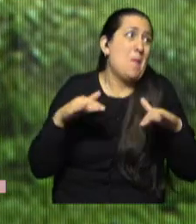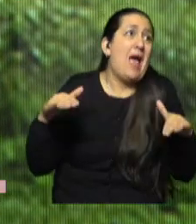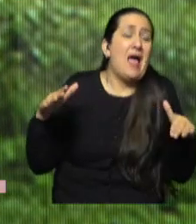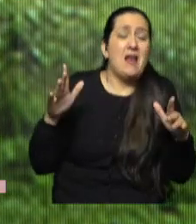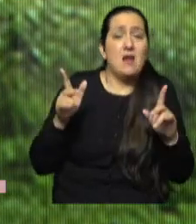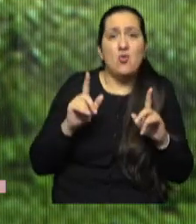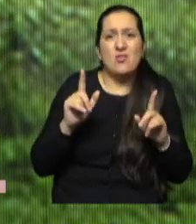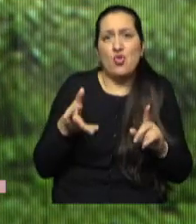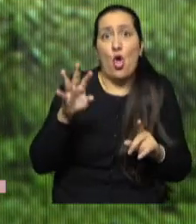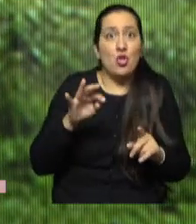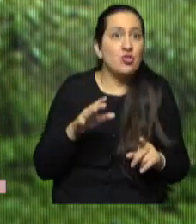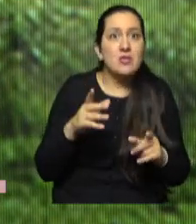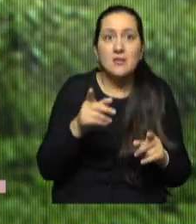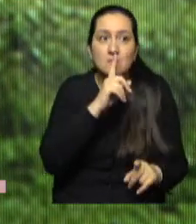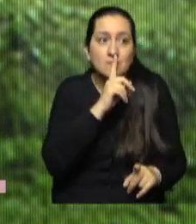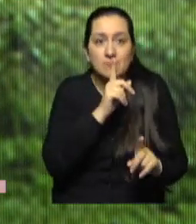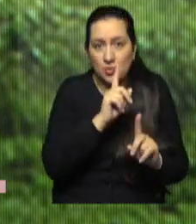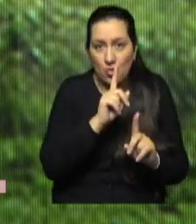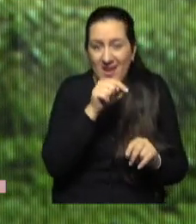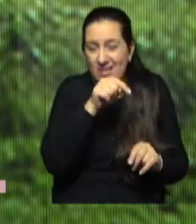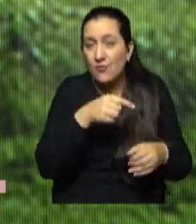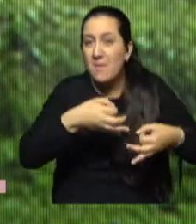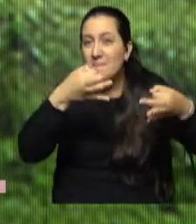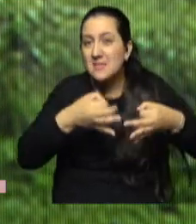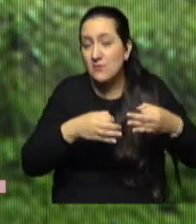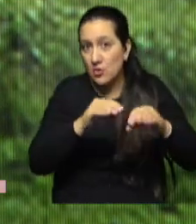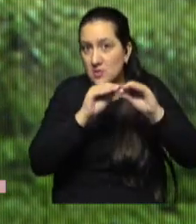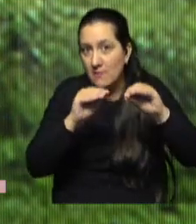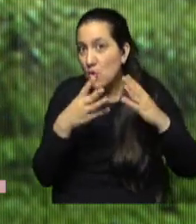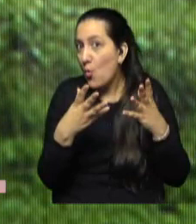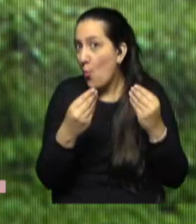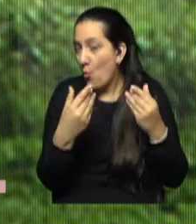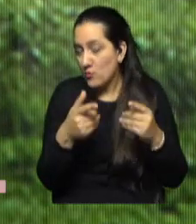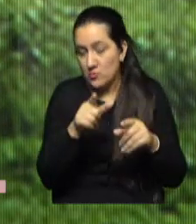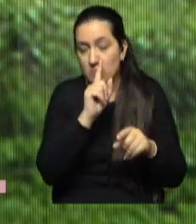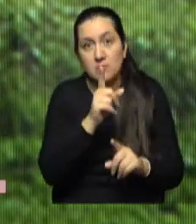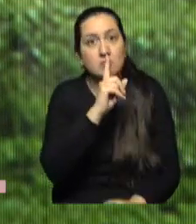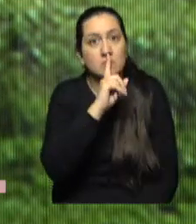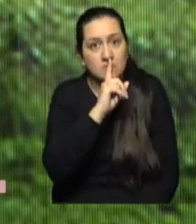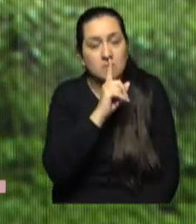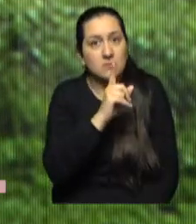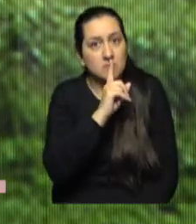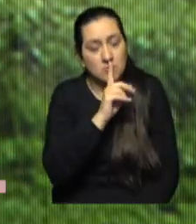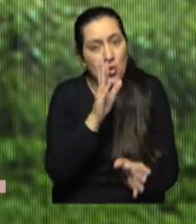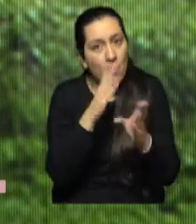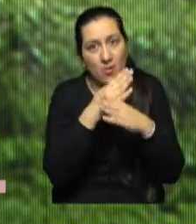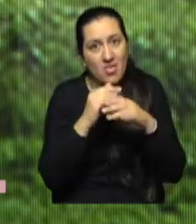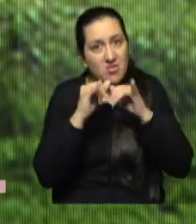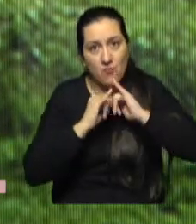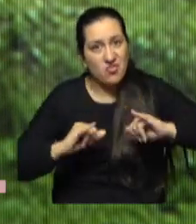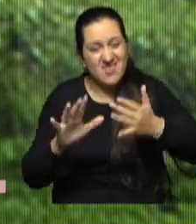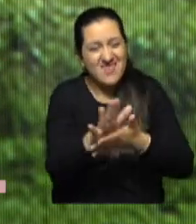cotidiano es decir se hizo específicamente y se advirtió mucho sobre esto sobre el tema de la filtraciones y sobre